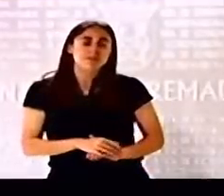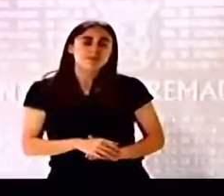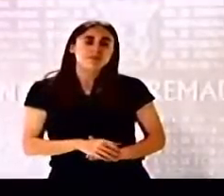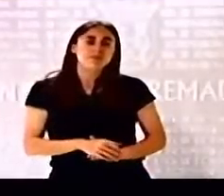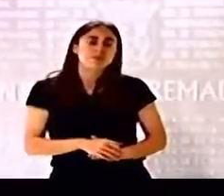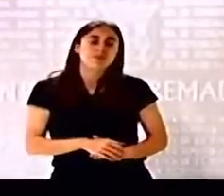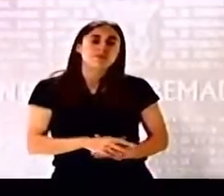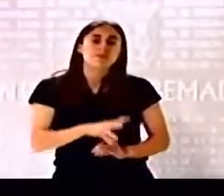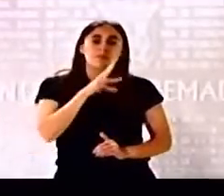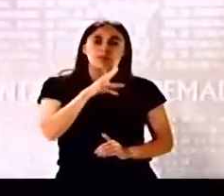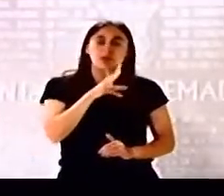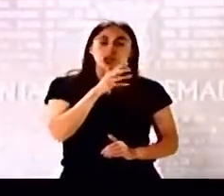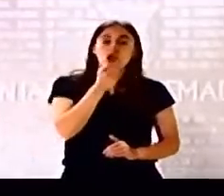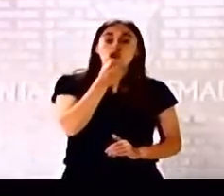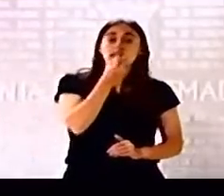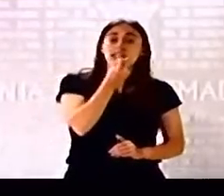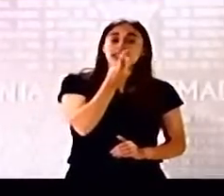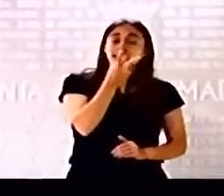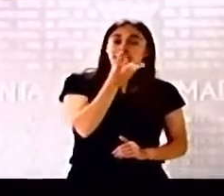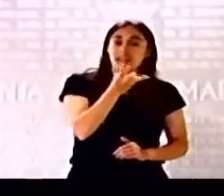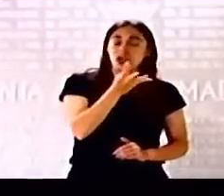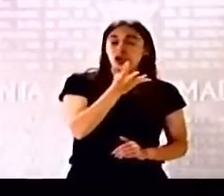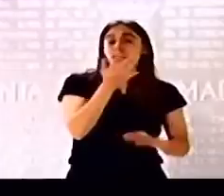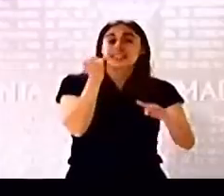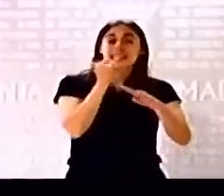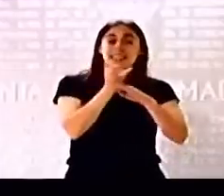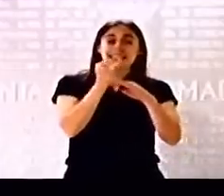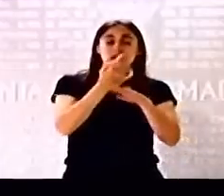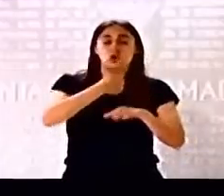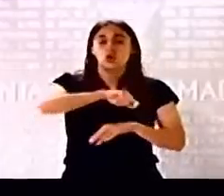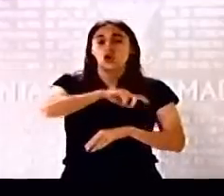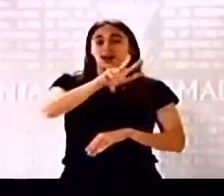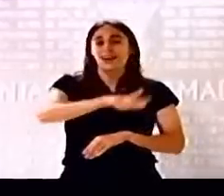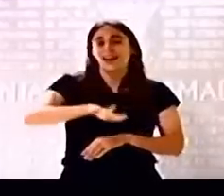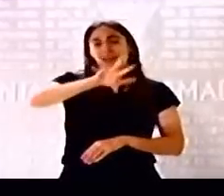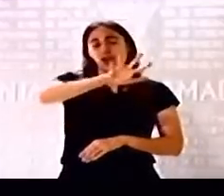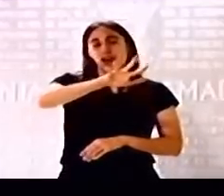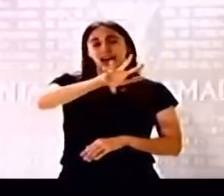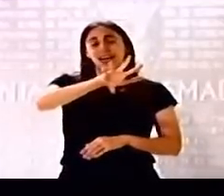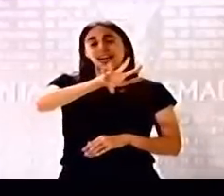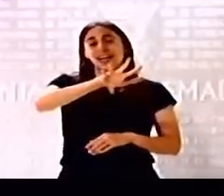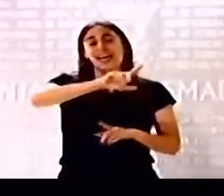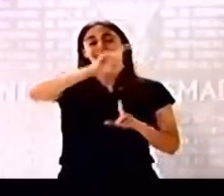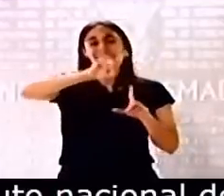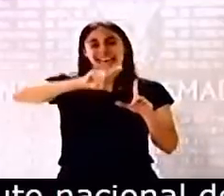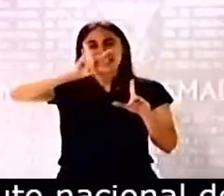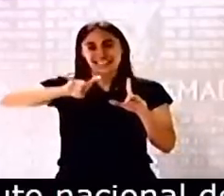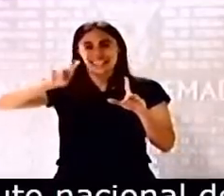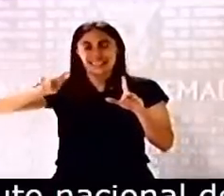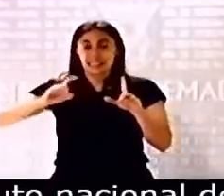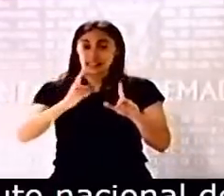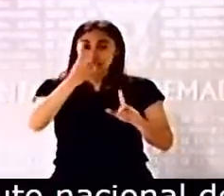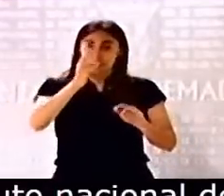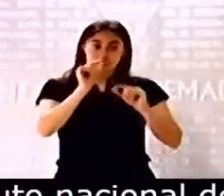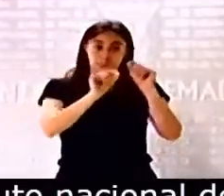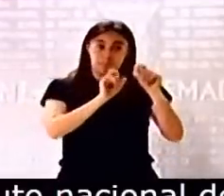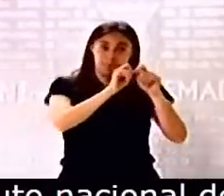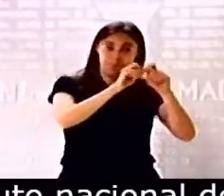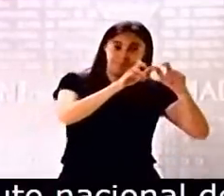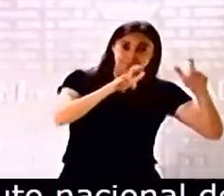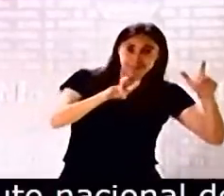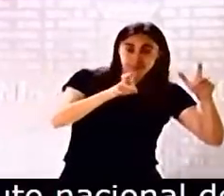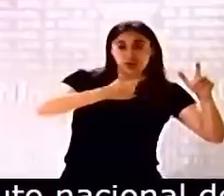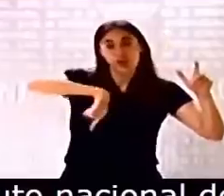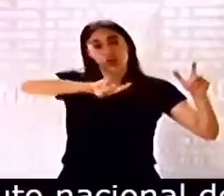los datos del Instituto Nacional de Estadística cuando se hizo el estudio urgente de la primera ola, y éramos la